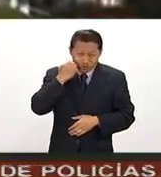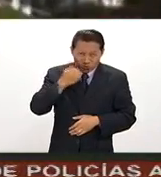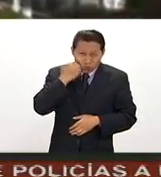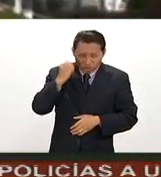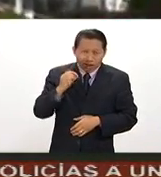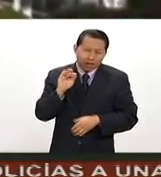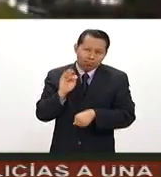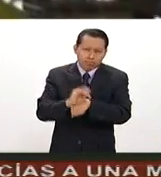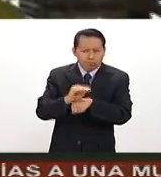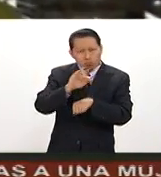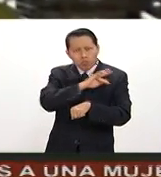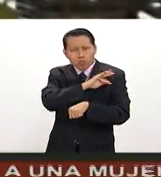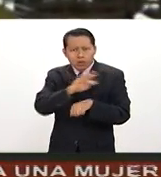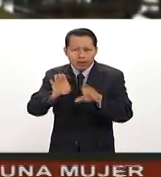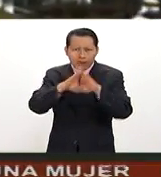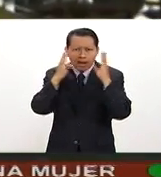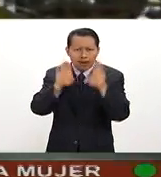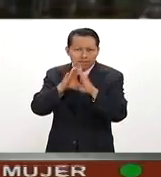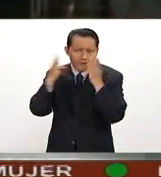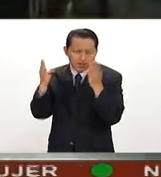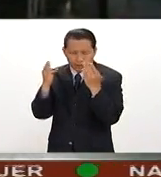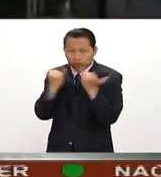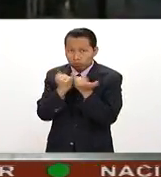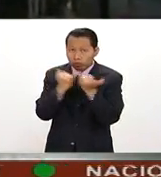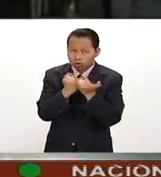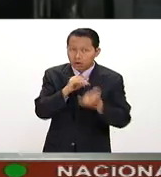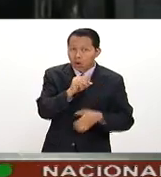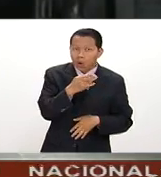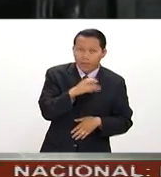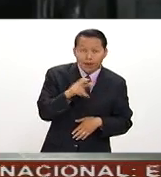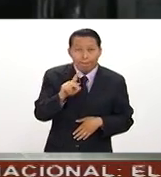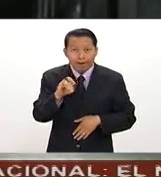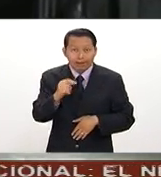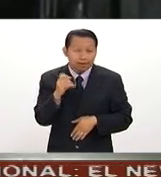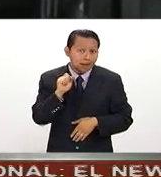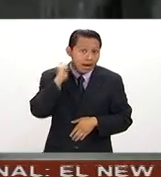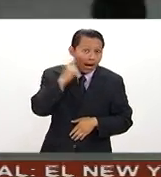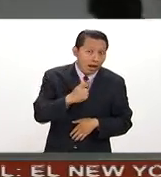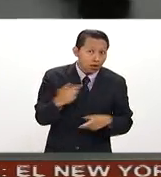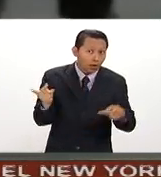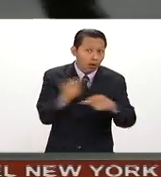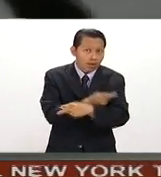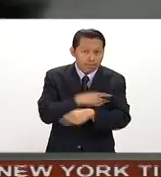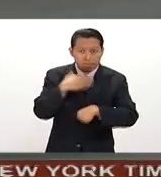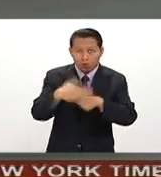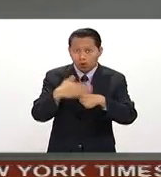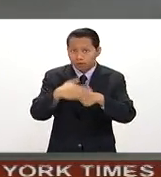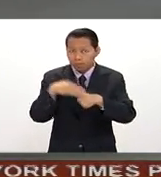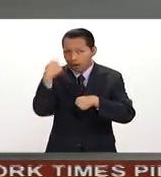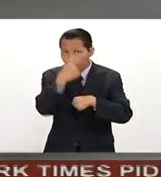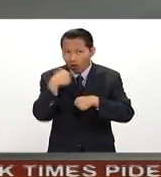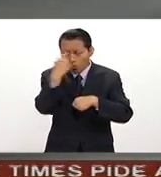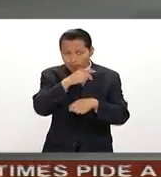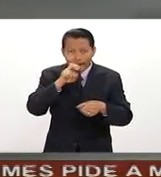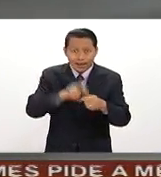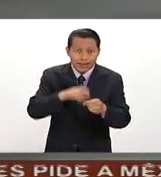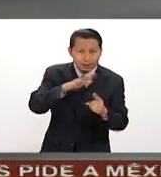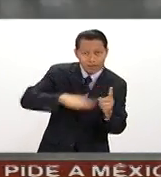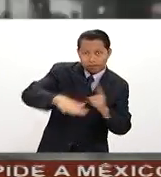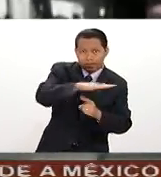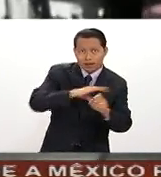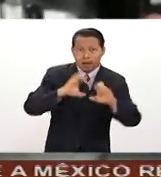permanezcan abiertas. Omar, Pati, cualquier acontecimiento que se registre en las próximas horas en territorio